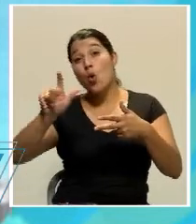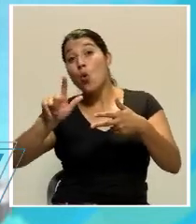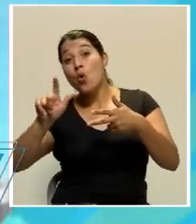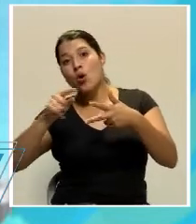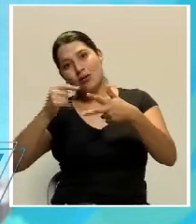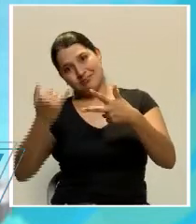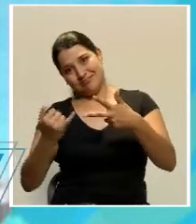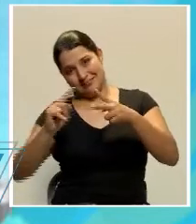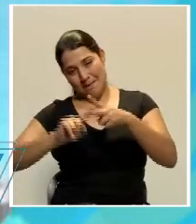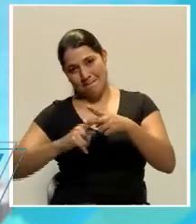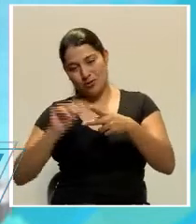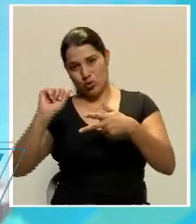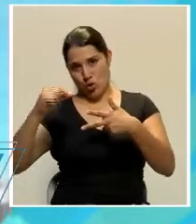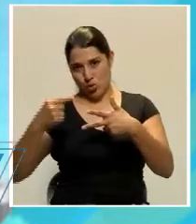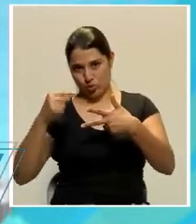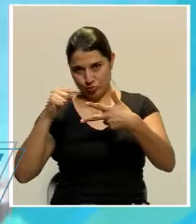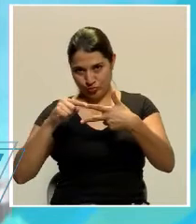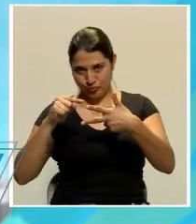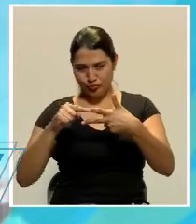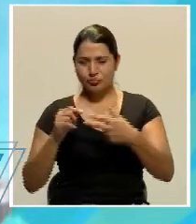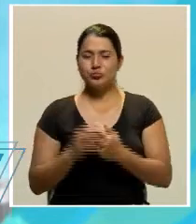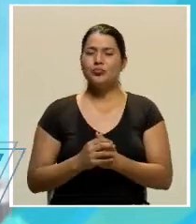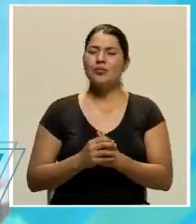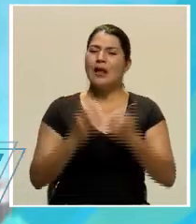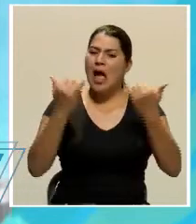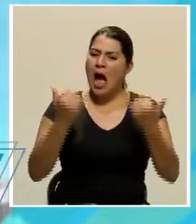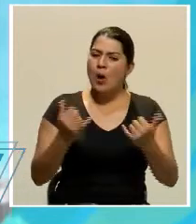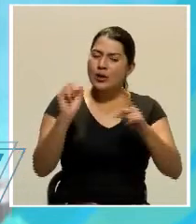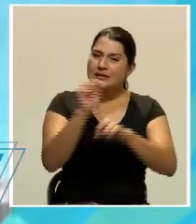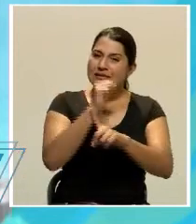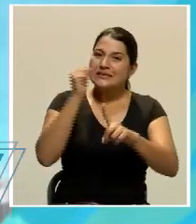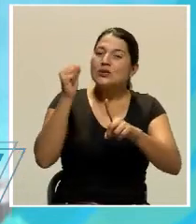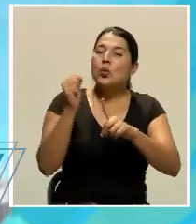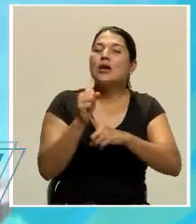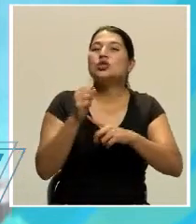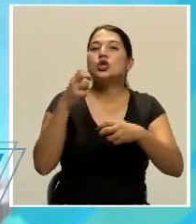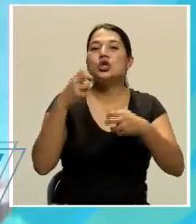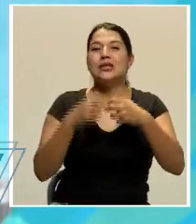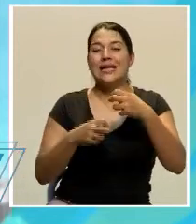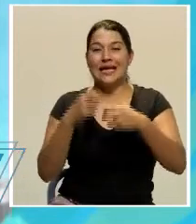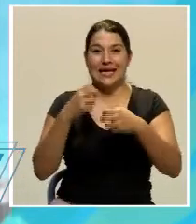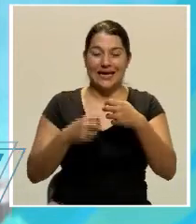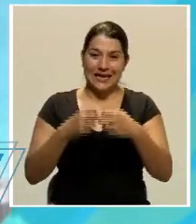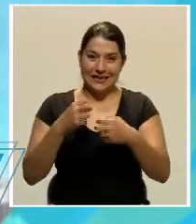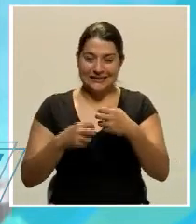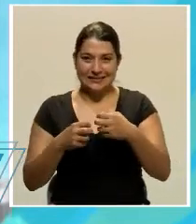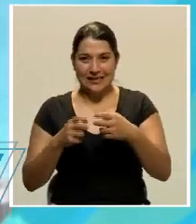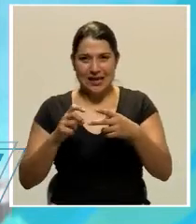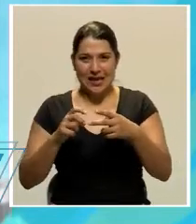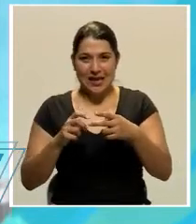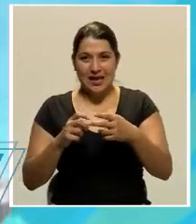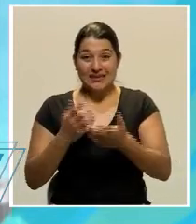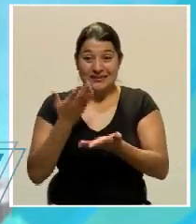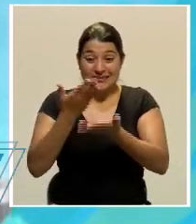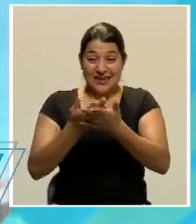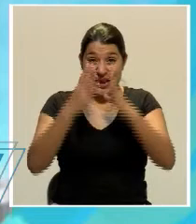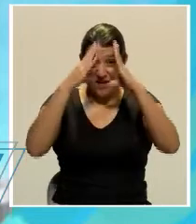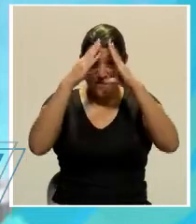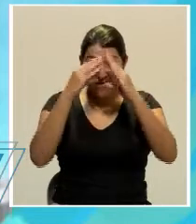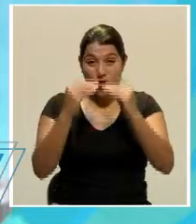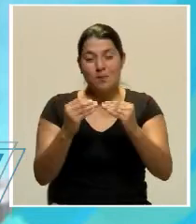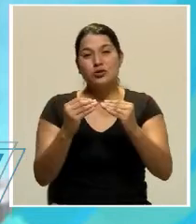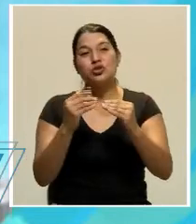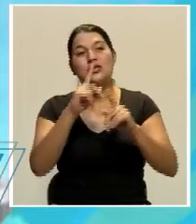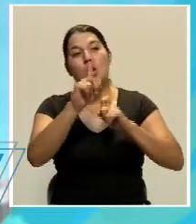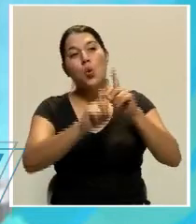agosto. En esta situación de crisis entran en juego datos arrojados por la Encuesta Nacional de Hogares del